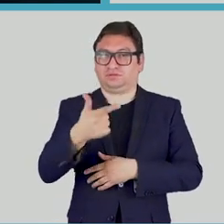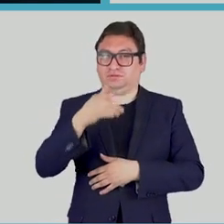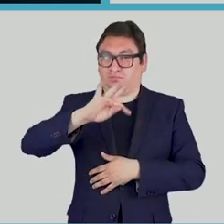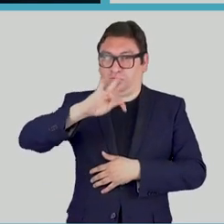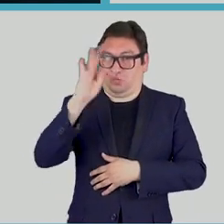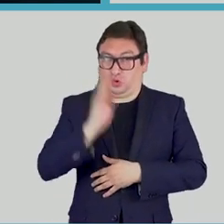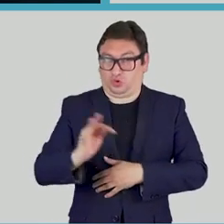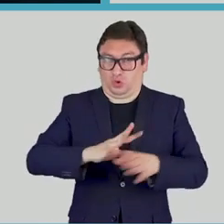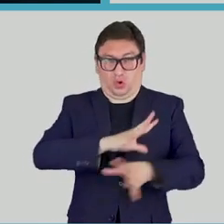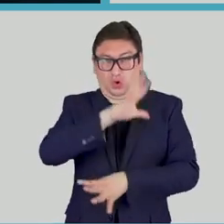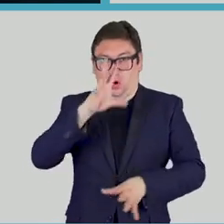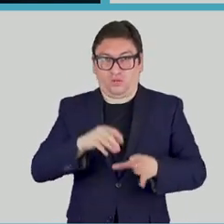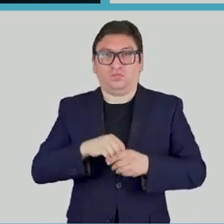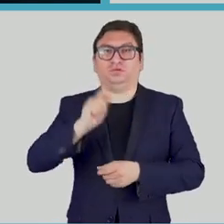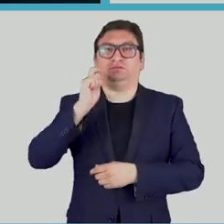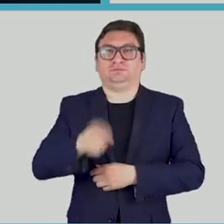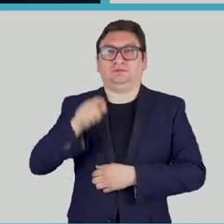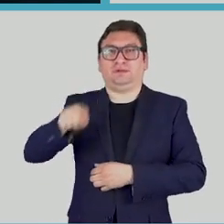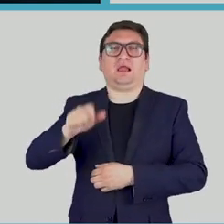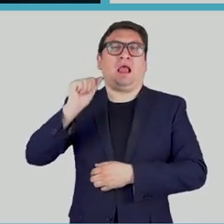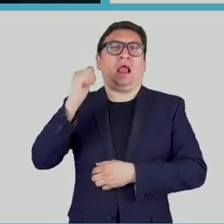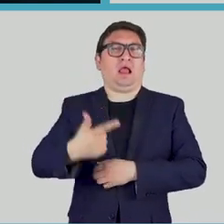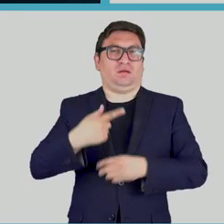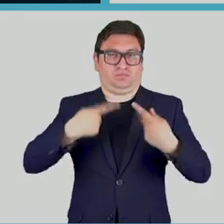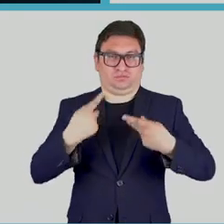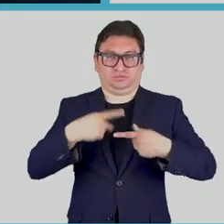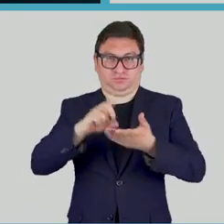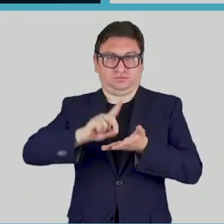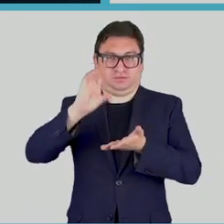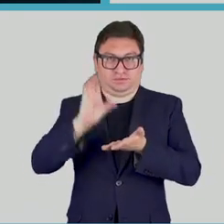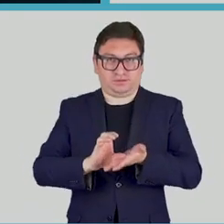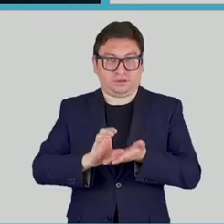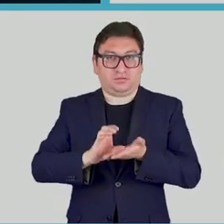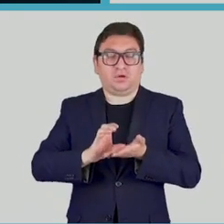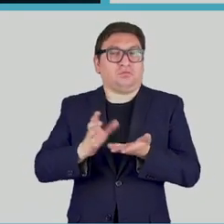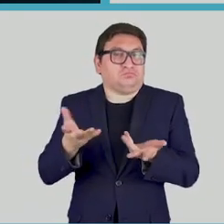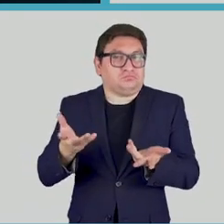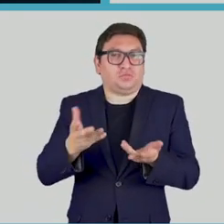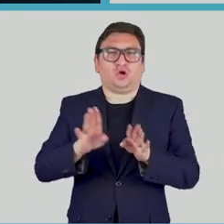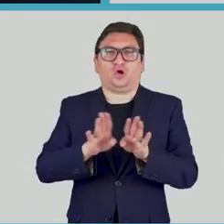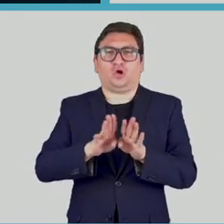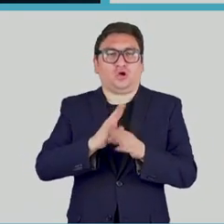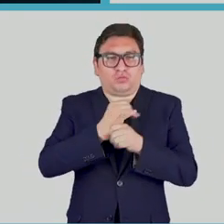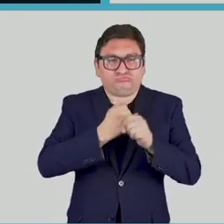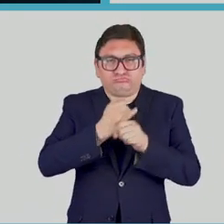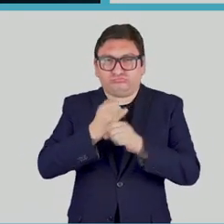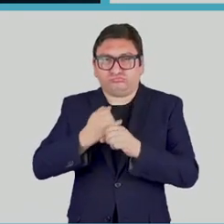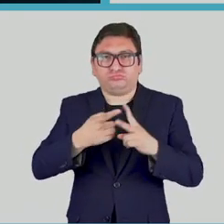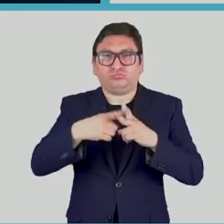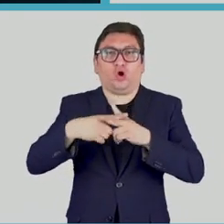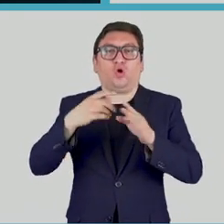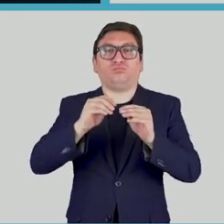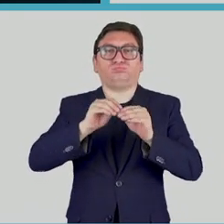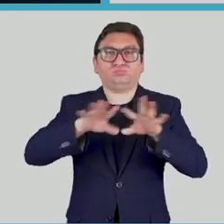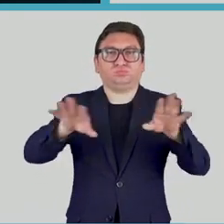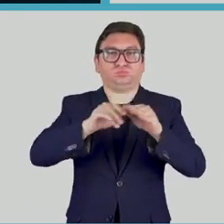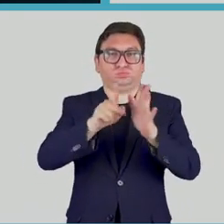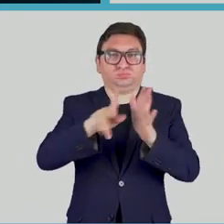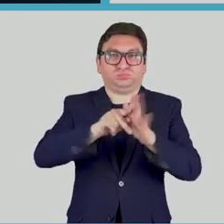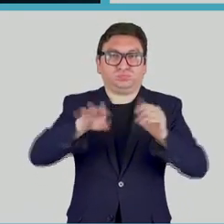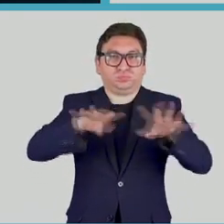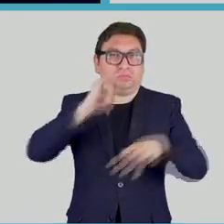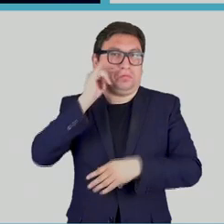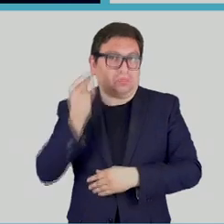el 7% del total tiene alguna discapacidad que tampoco se refleja proporcionalmente en los medios de